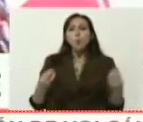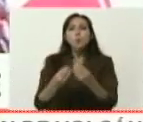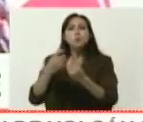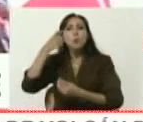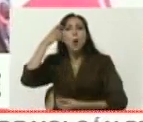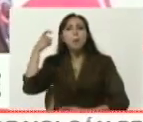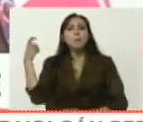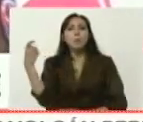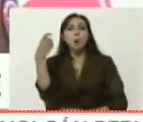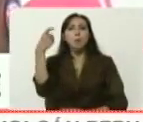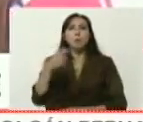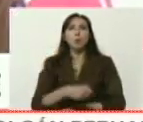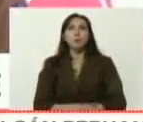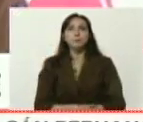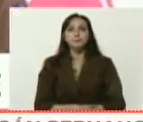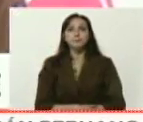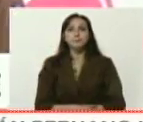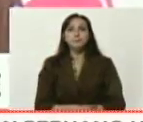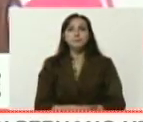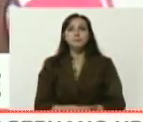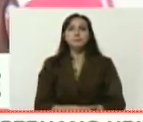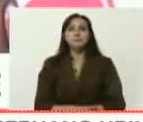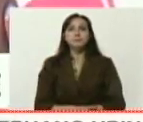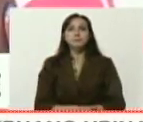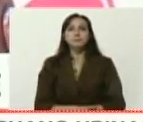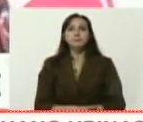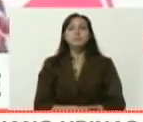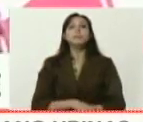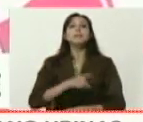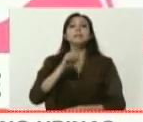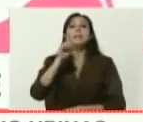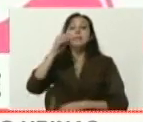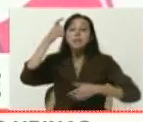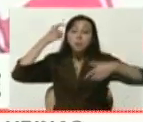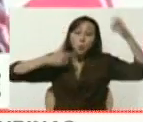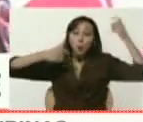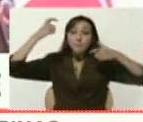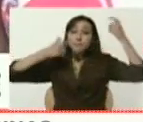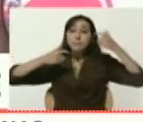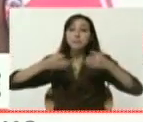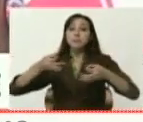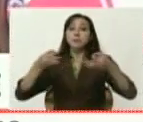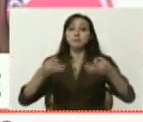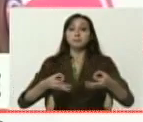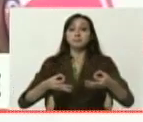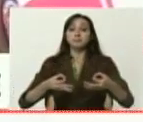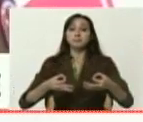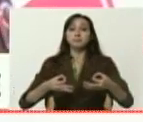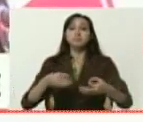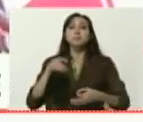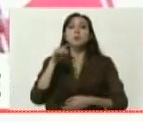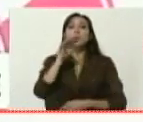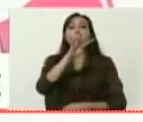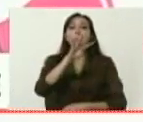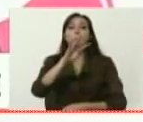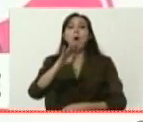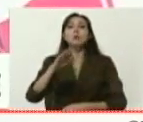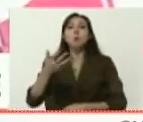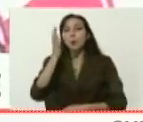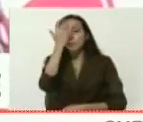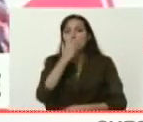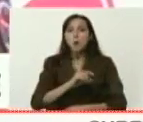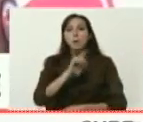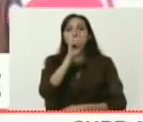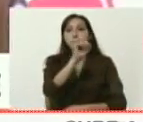Y fue nuestro comandante Hugo Rafael Chávez Frías quien un 4 de